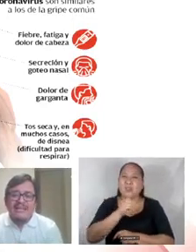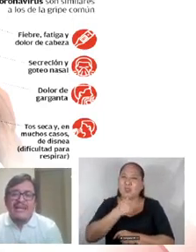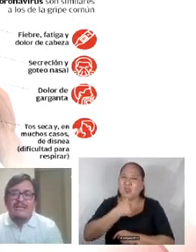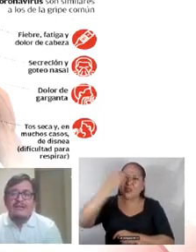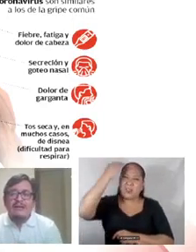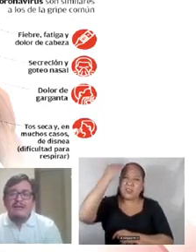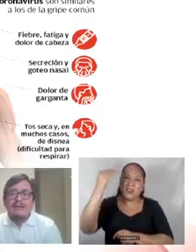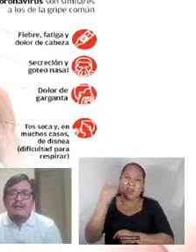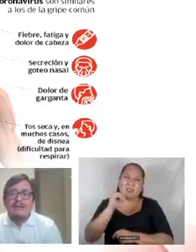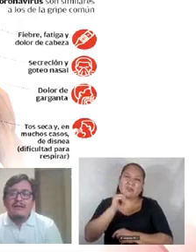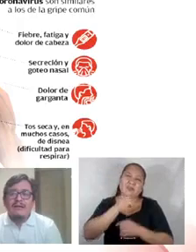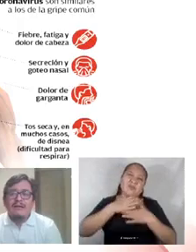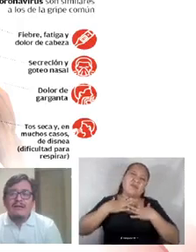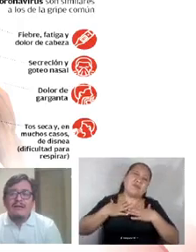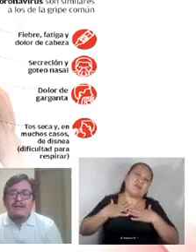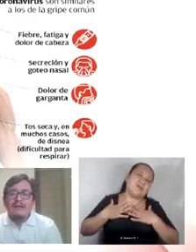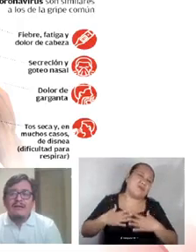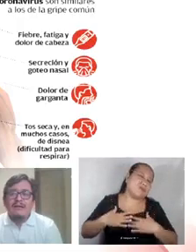malestar general.